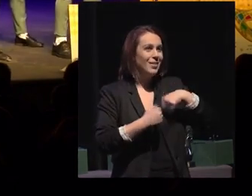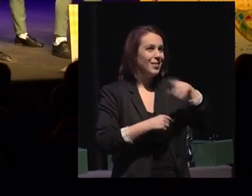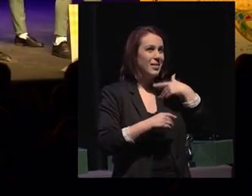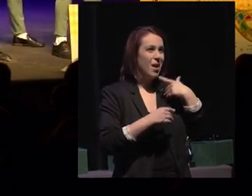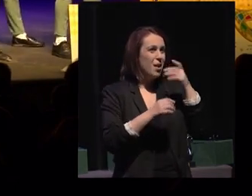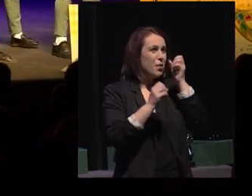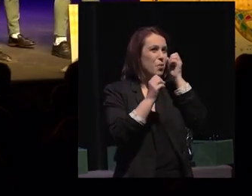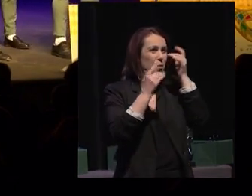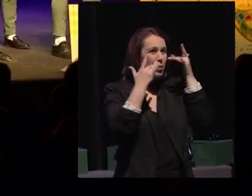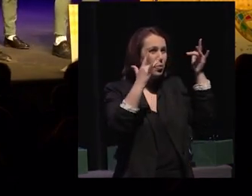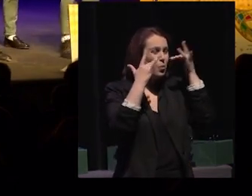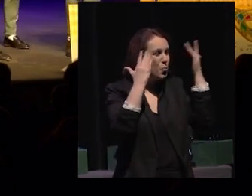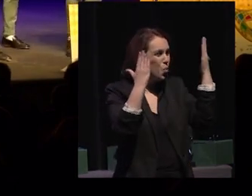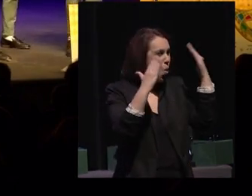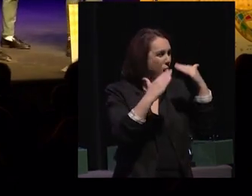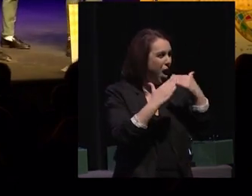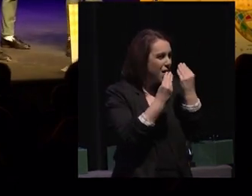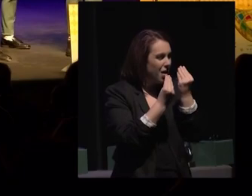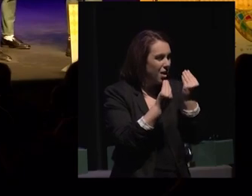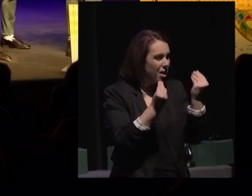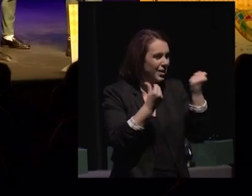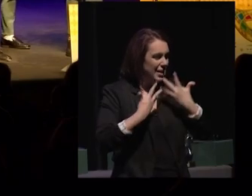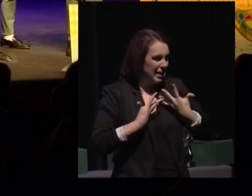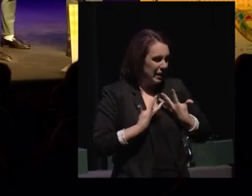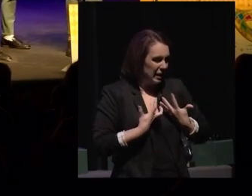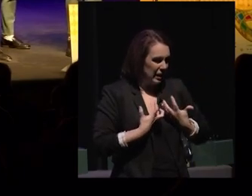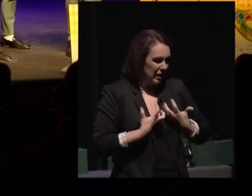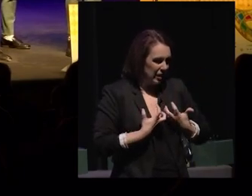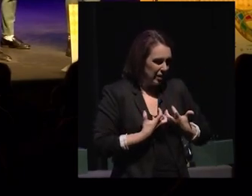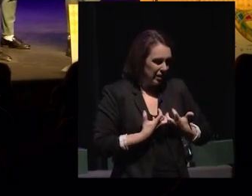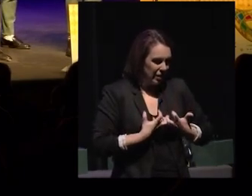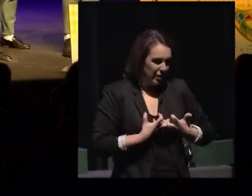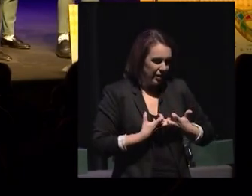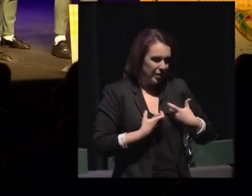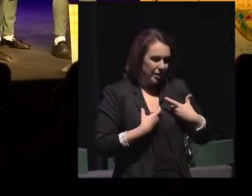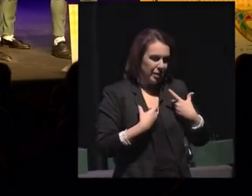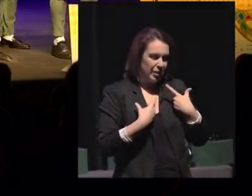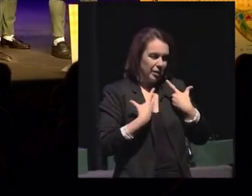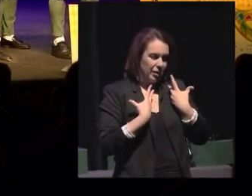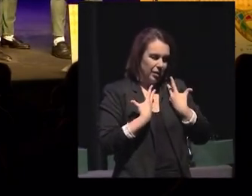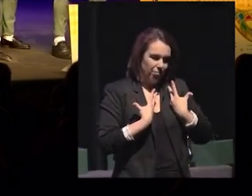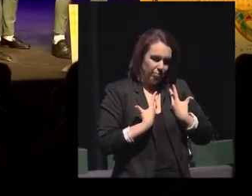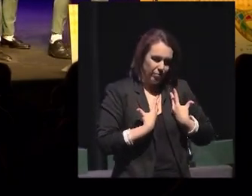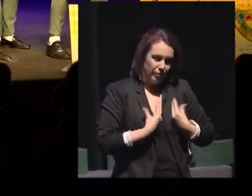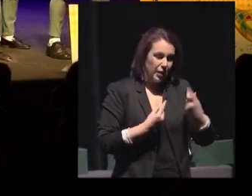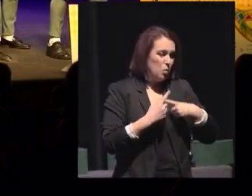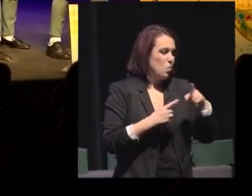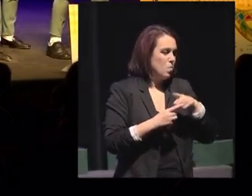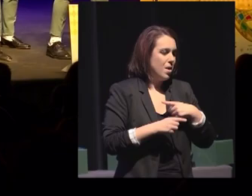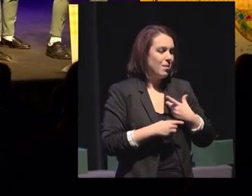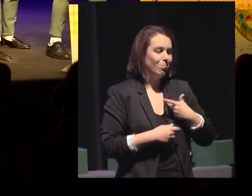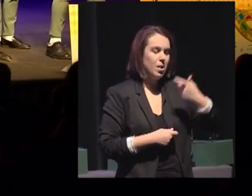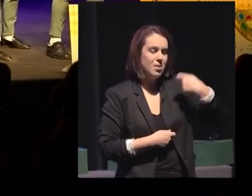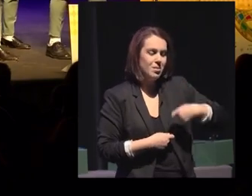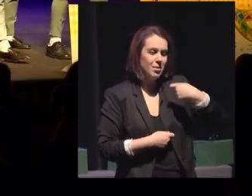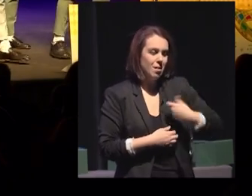su luz, la tristeza te hizo desprender. Una madeja de escombro